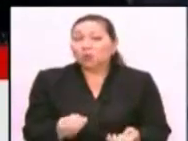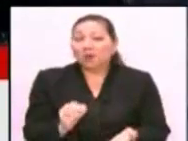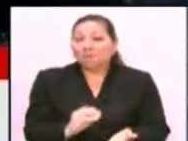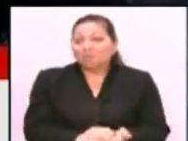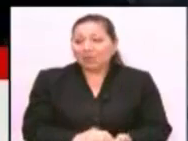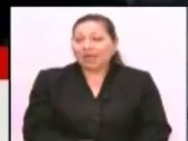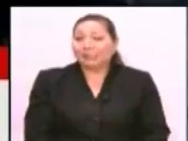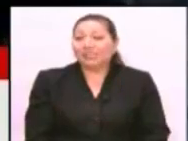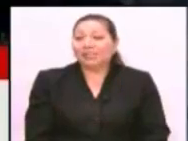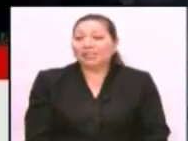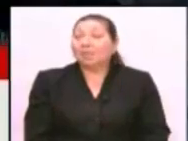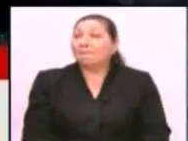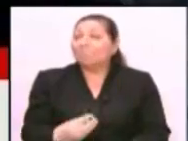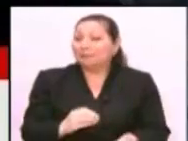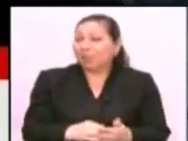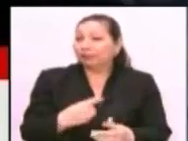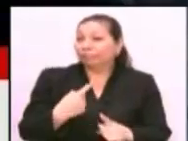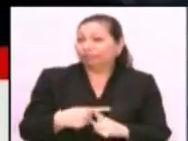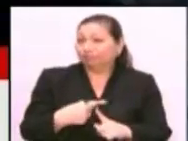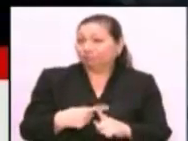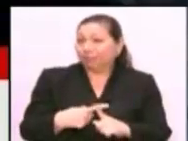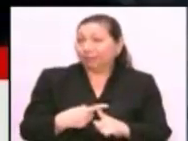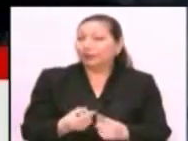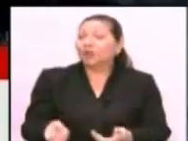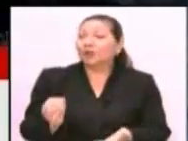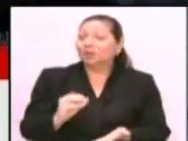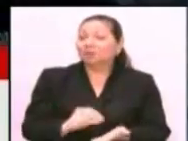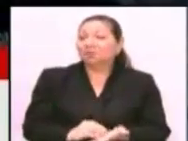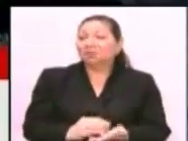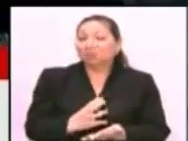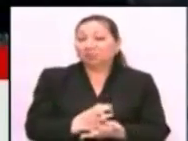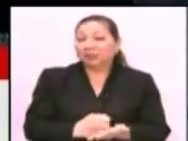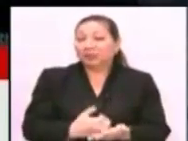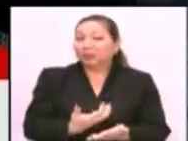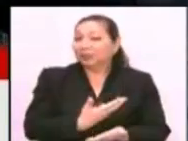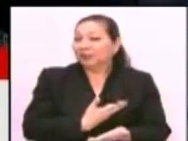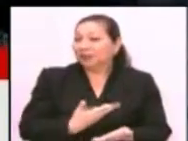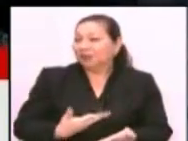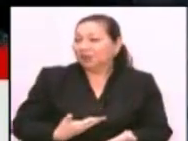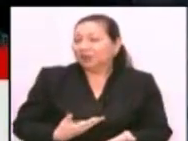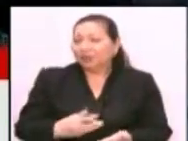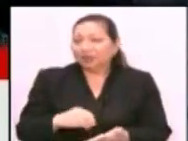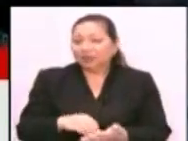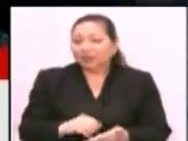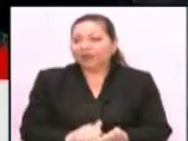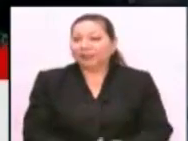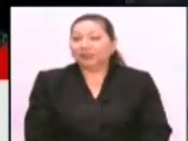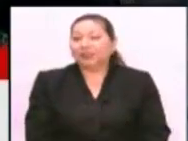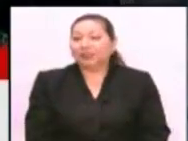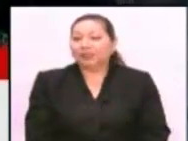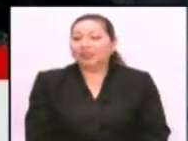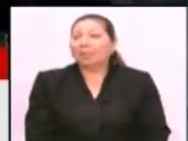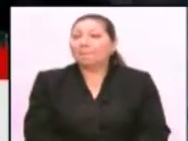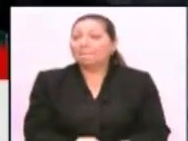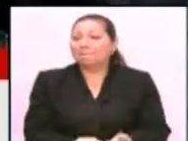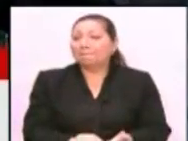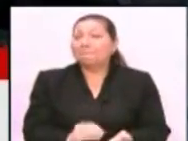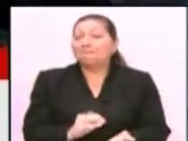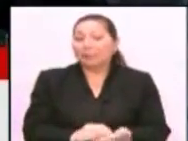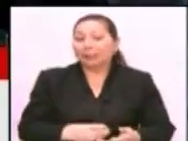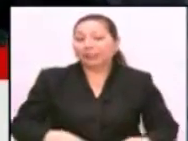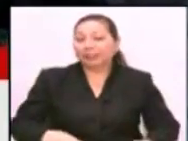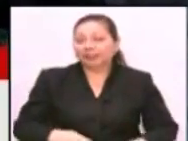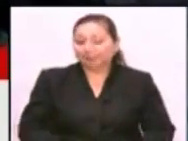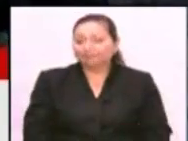más optimista y mucho más positivo que sí se reduzca la reincidencia, por lo menos el gobierno ahorró esos recursos, ¿no? No los malgastó de